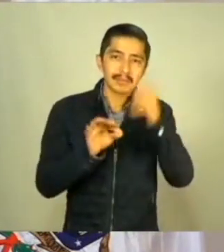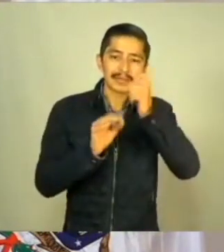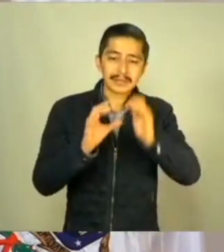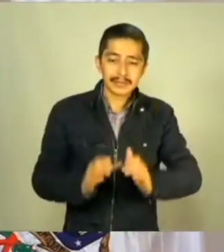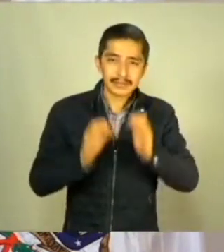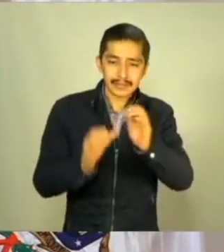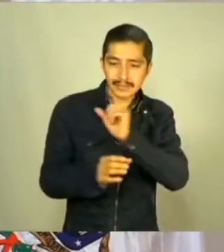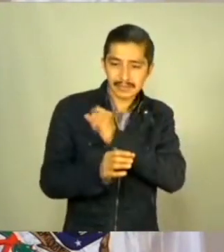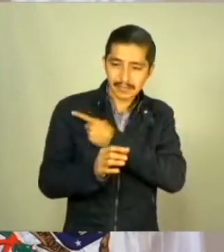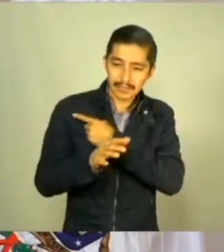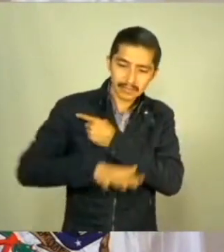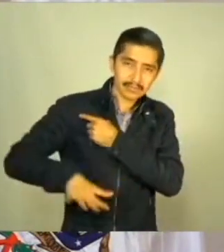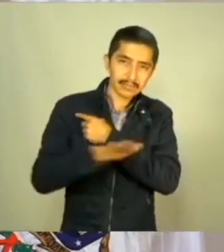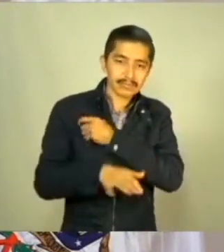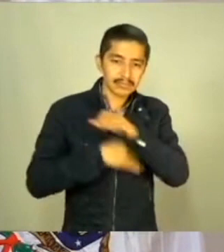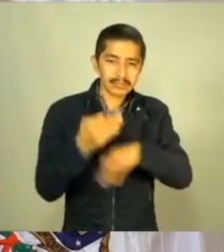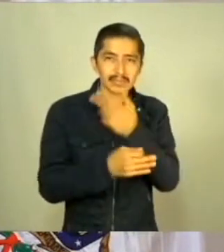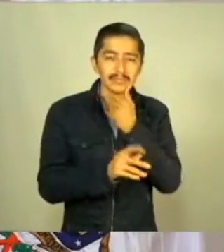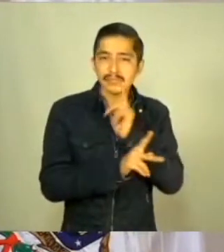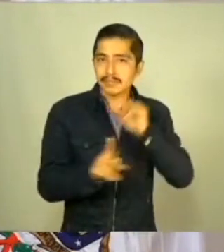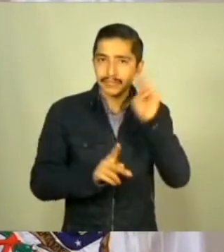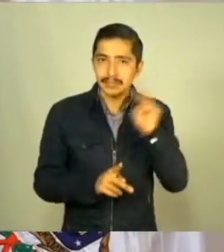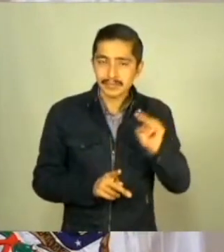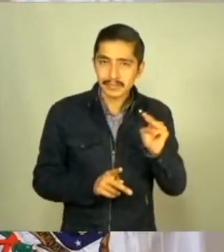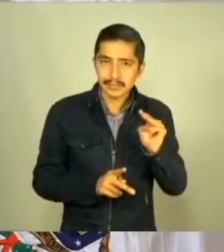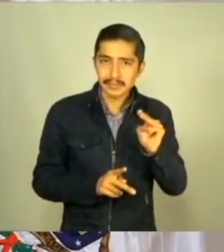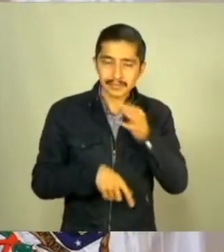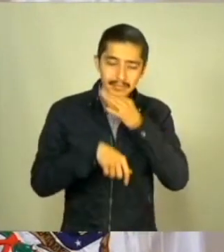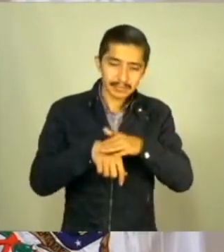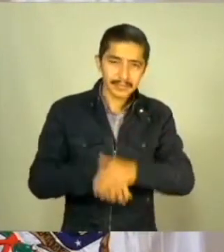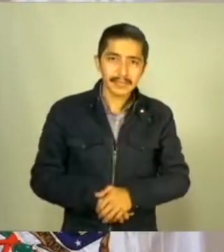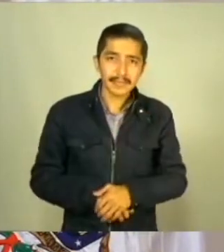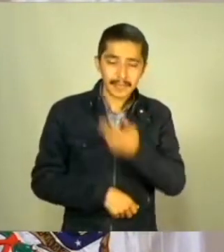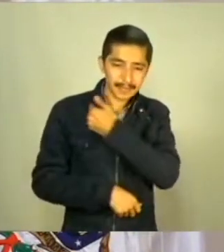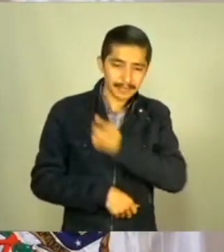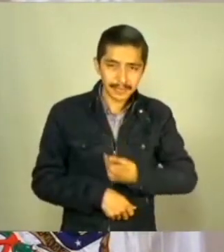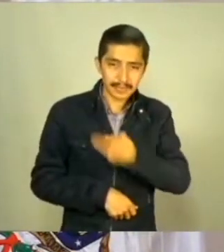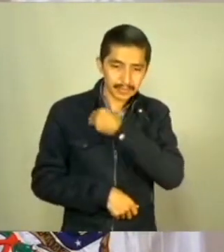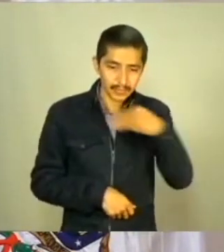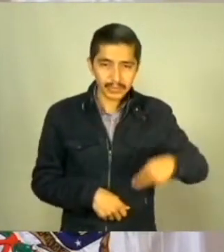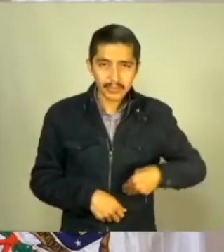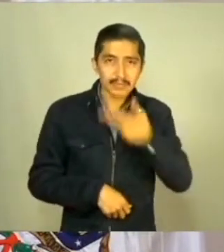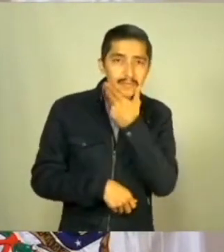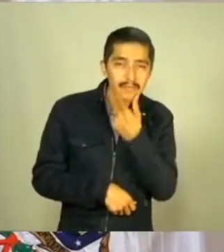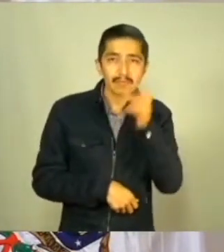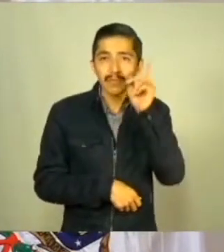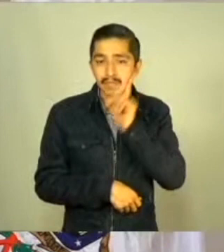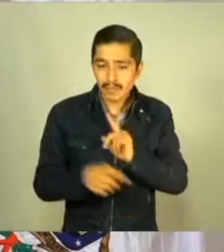salud de todas y de todos los michoacanos a los presidentes municipales y presidentas